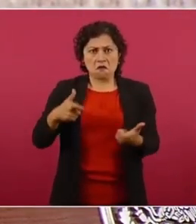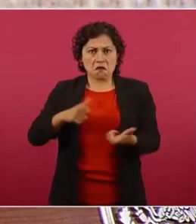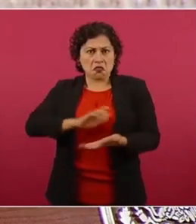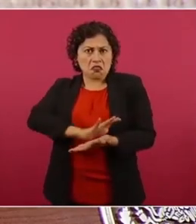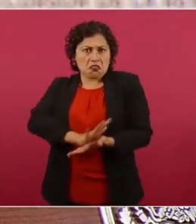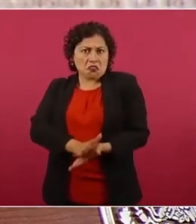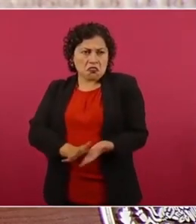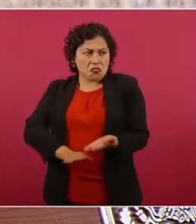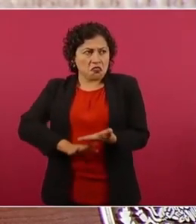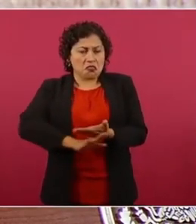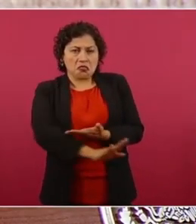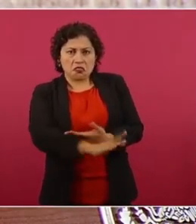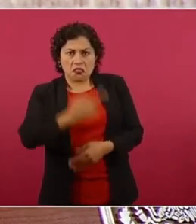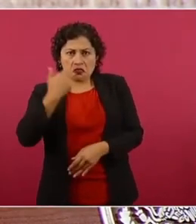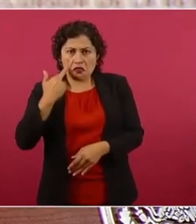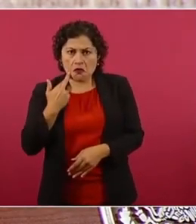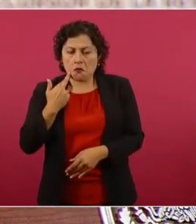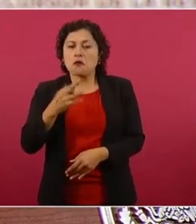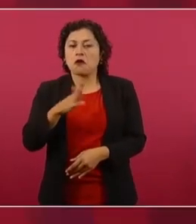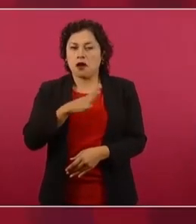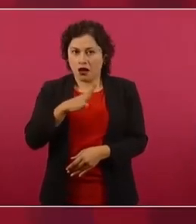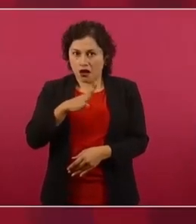y discriminación.